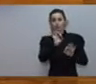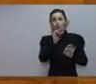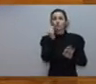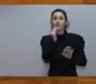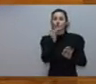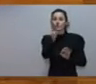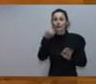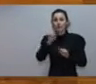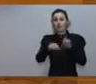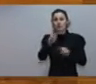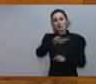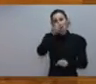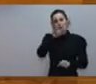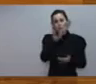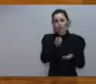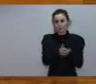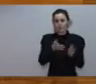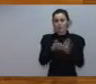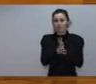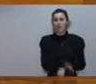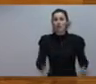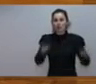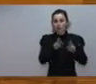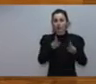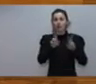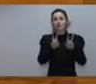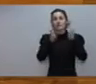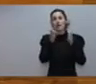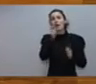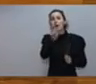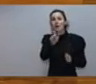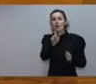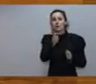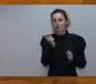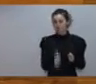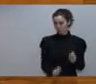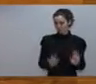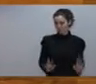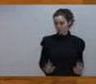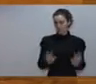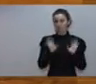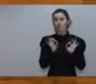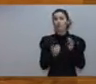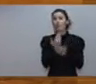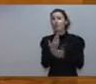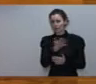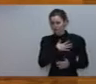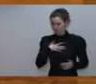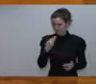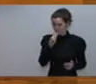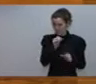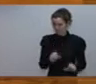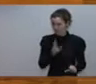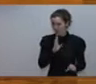posterior recalentamiento, regenerado en argot profesional. ¿Cuántos días estarían ustedes dispuestos a comer